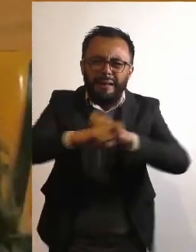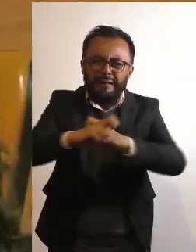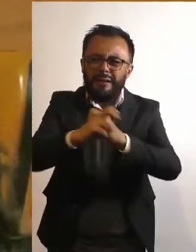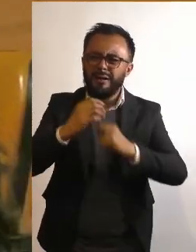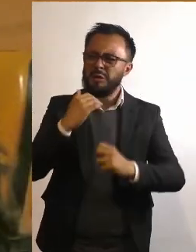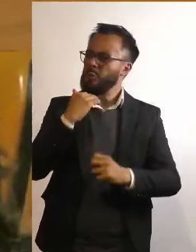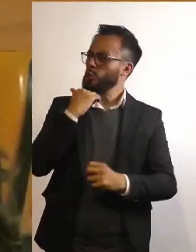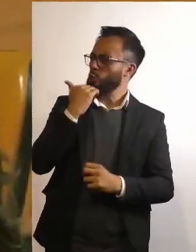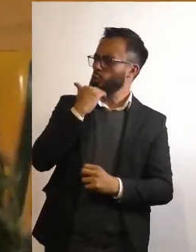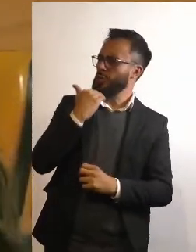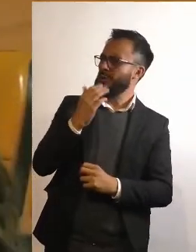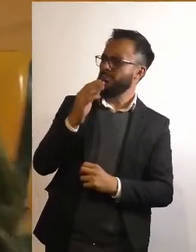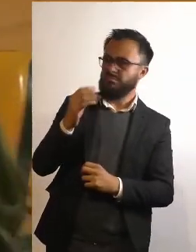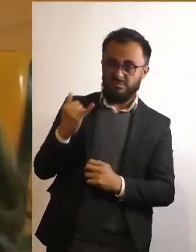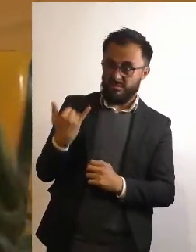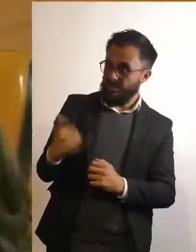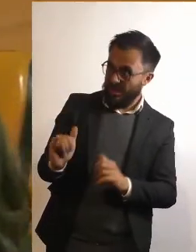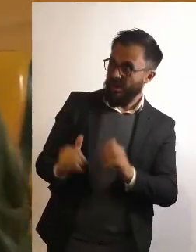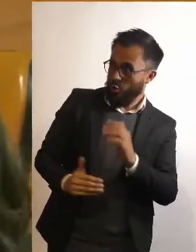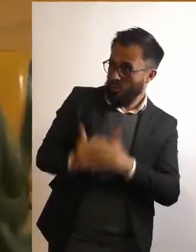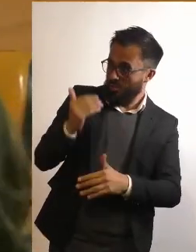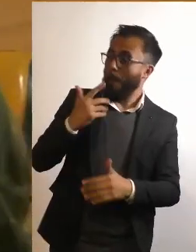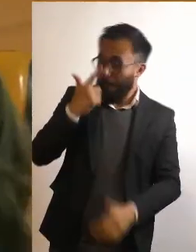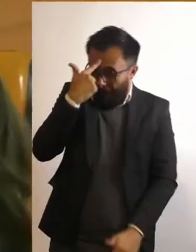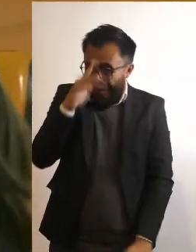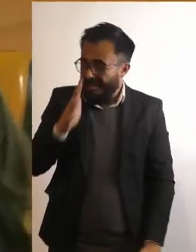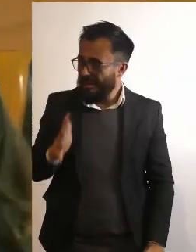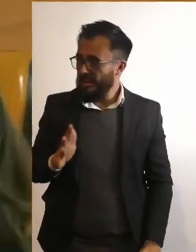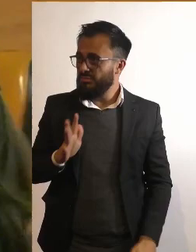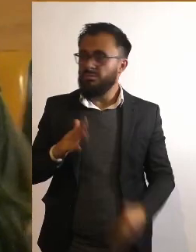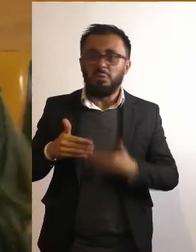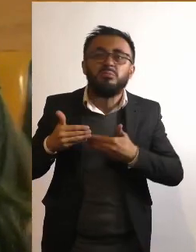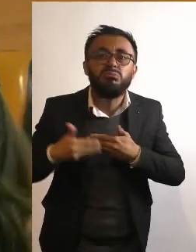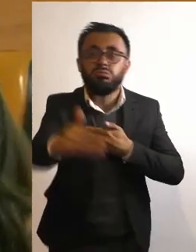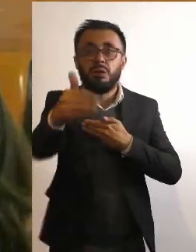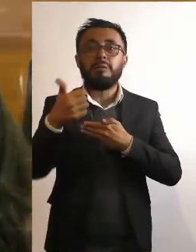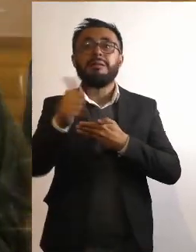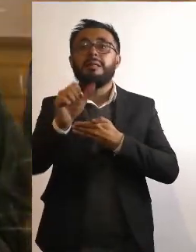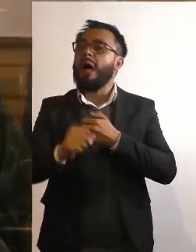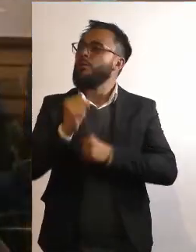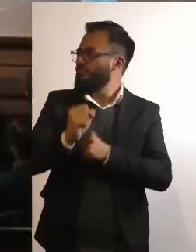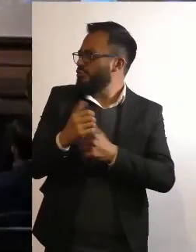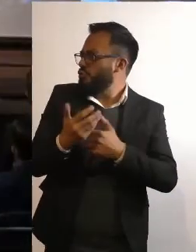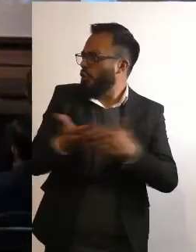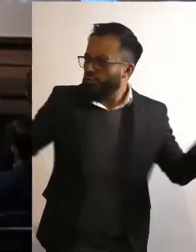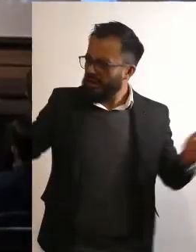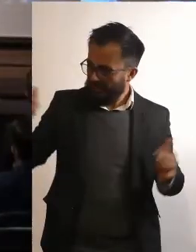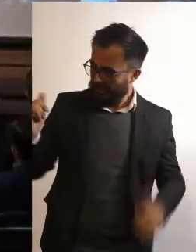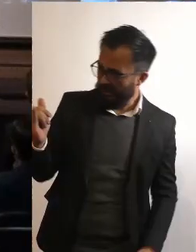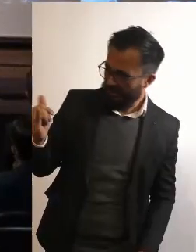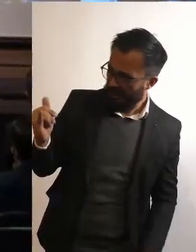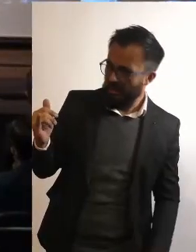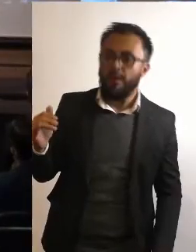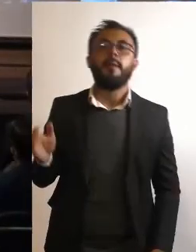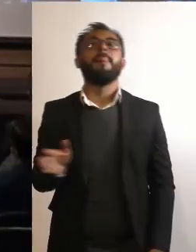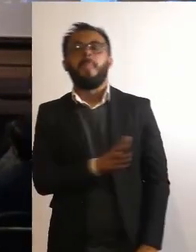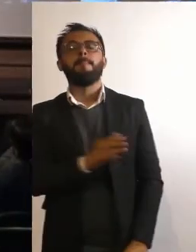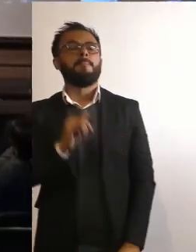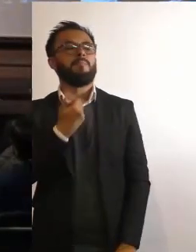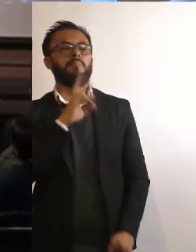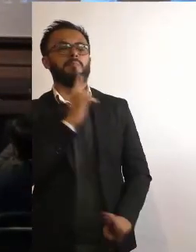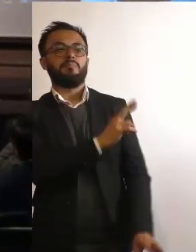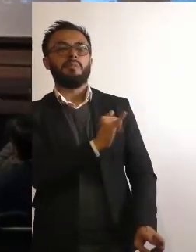bueno, sí, que se ha iniciado y todo eso, es de aquí a 10 años y todo eso, ¿no? Sí, este es un parque que se va a